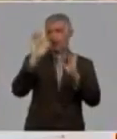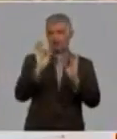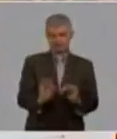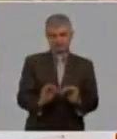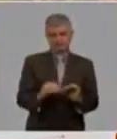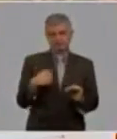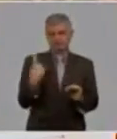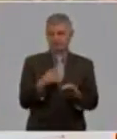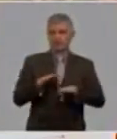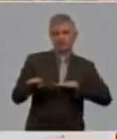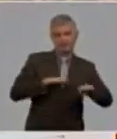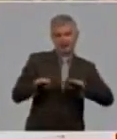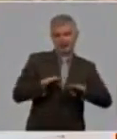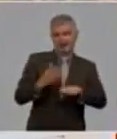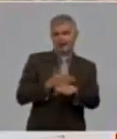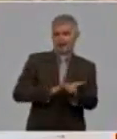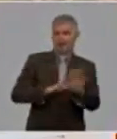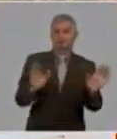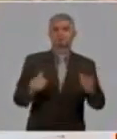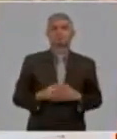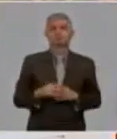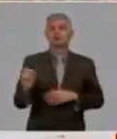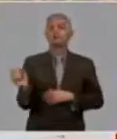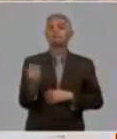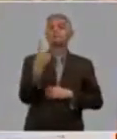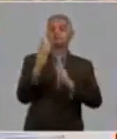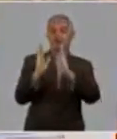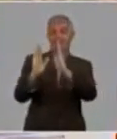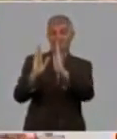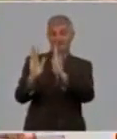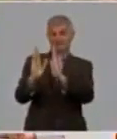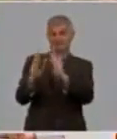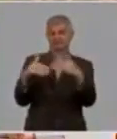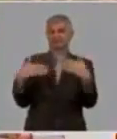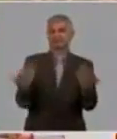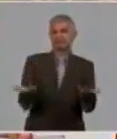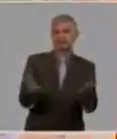preparación. Bueno, desde la primera fase se permitirá